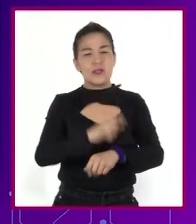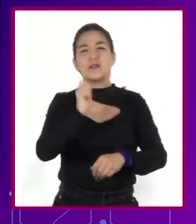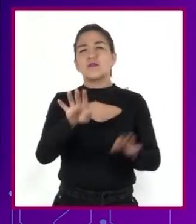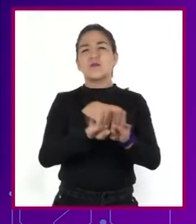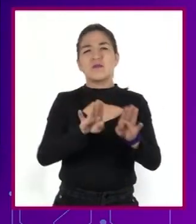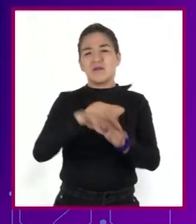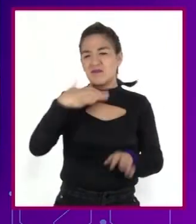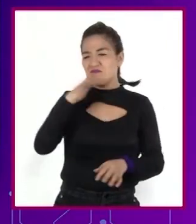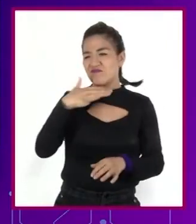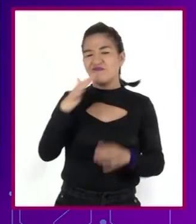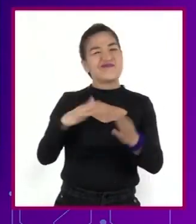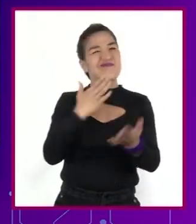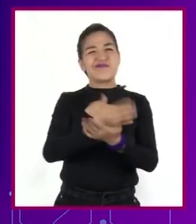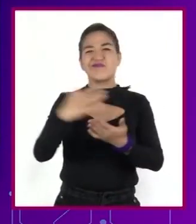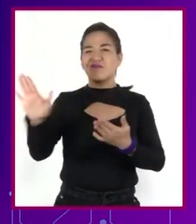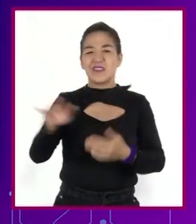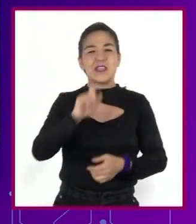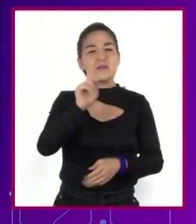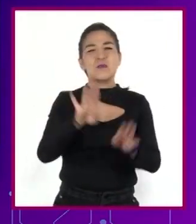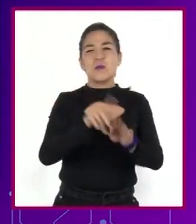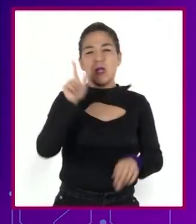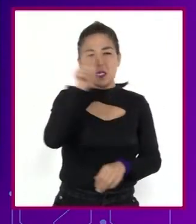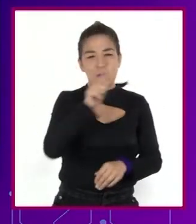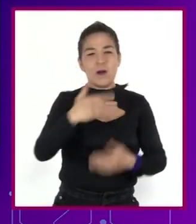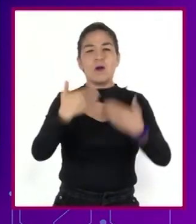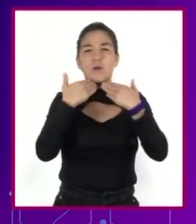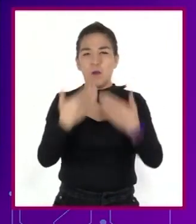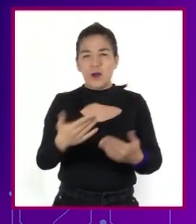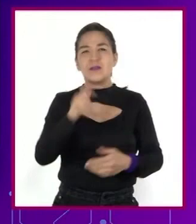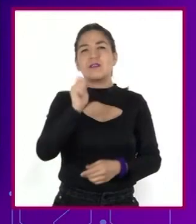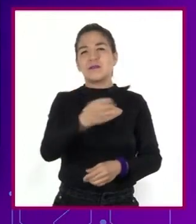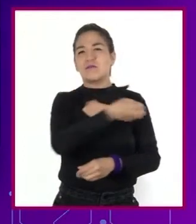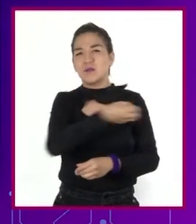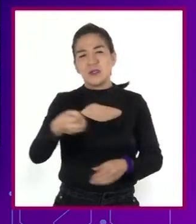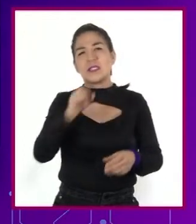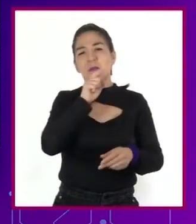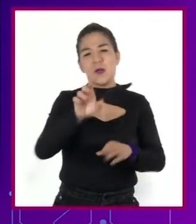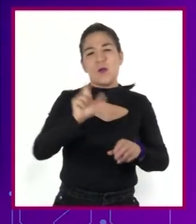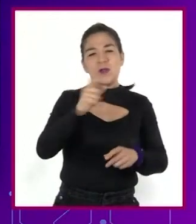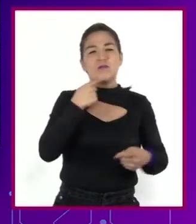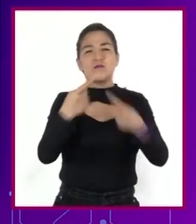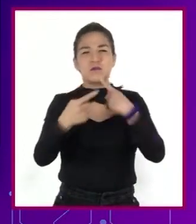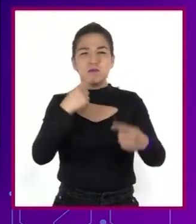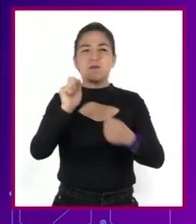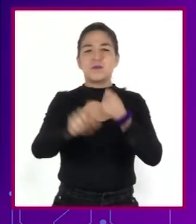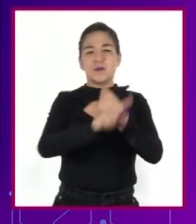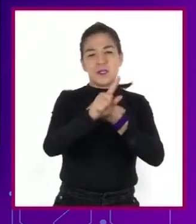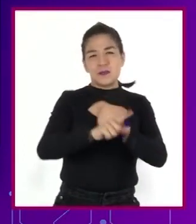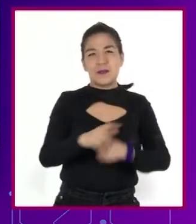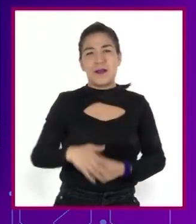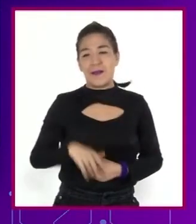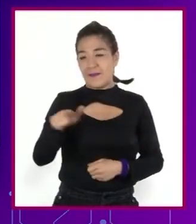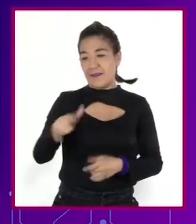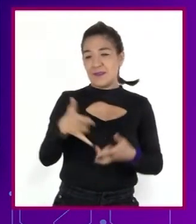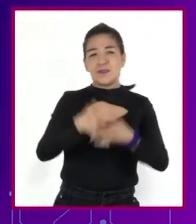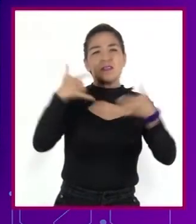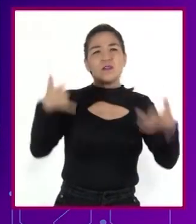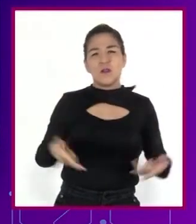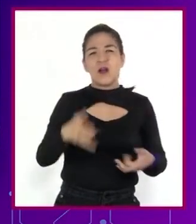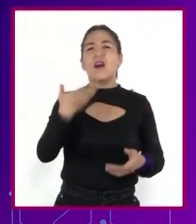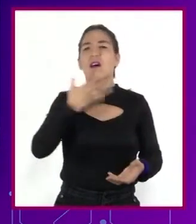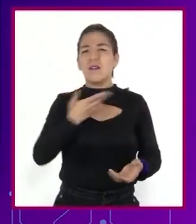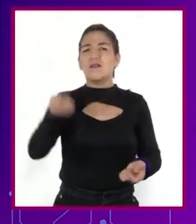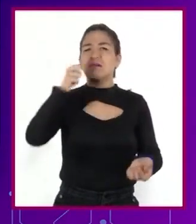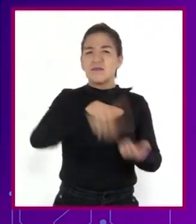la corrupción. Manejar un lenguaje adecuado cuando hablamos o discutimos con las personas. En la historia,